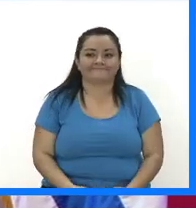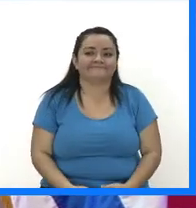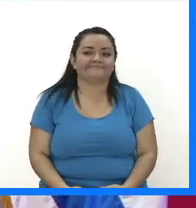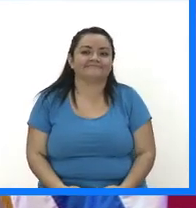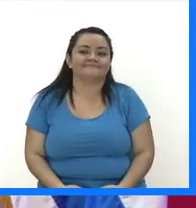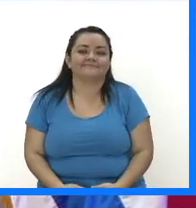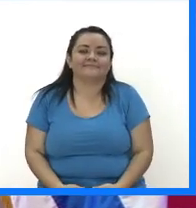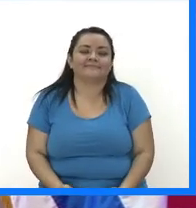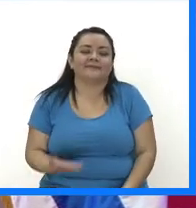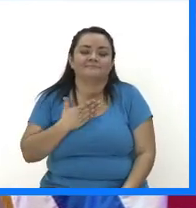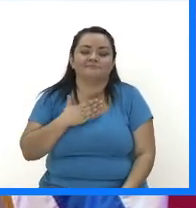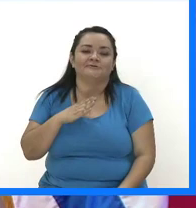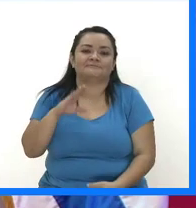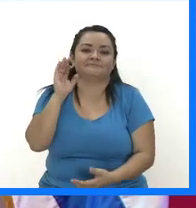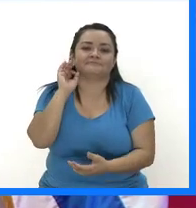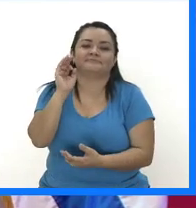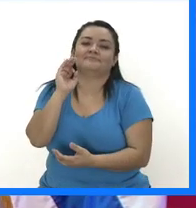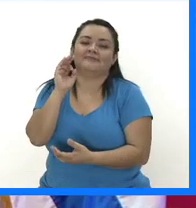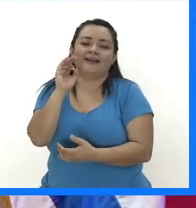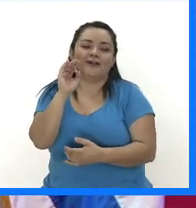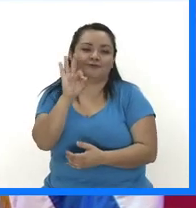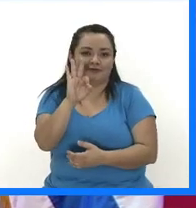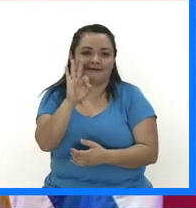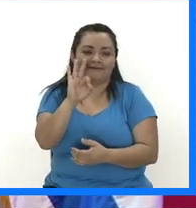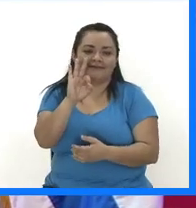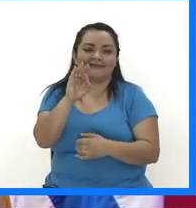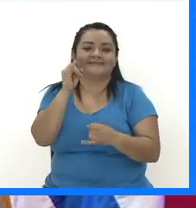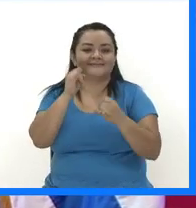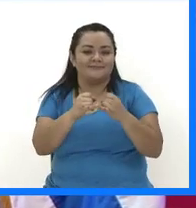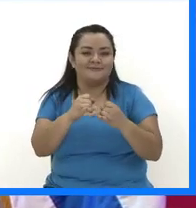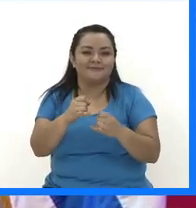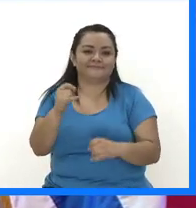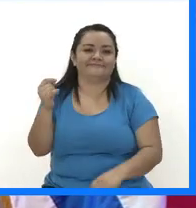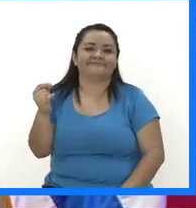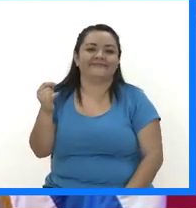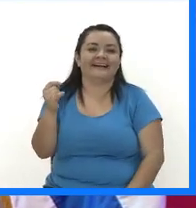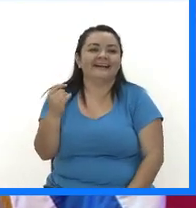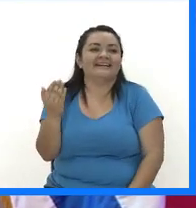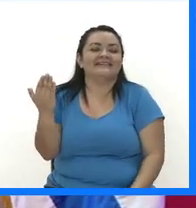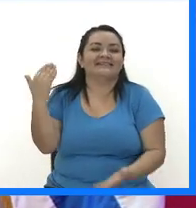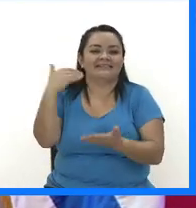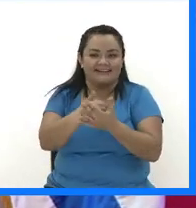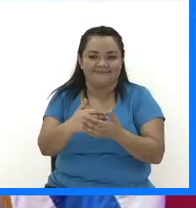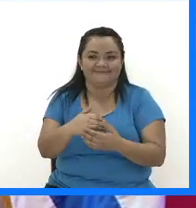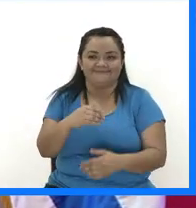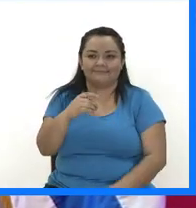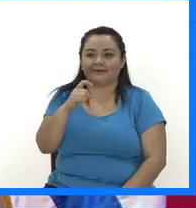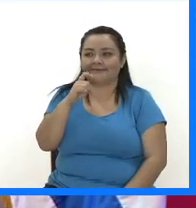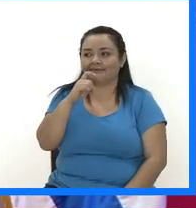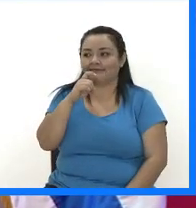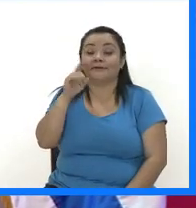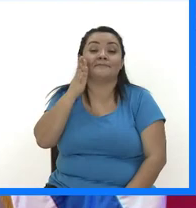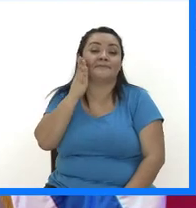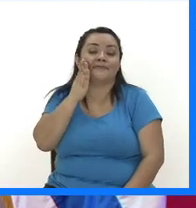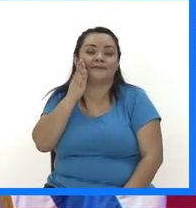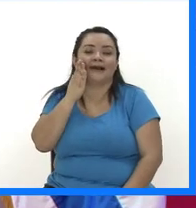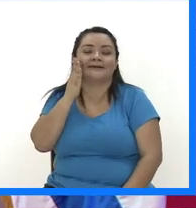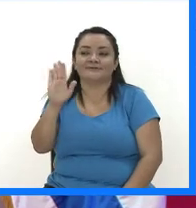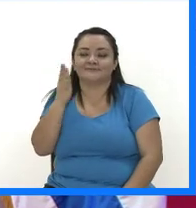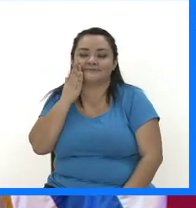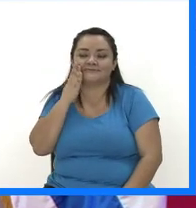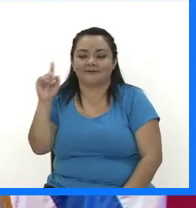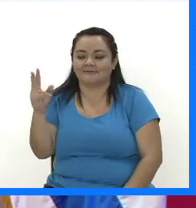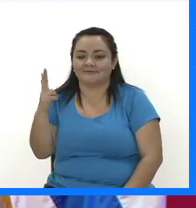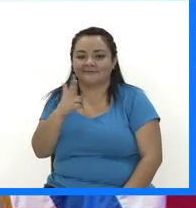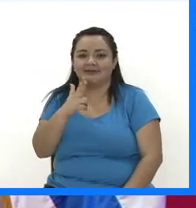bueno terminar el culto y terminó todo y llegaron ahí a la oficina la mamá a los hermanos y de